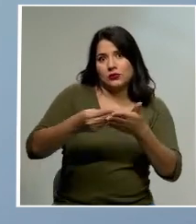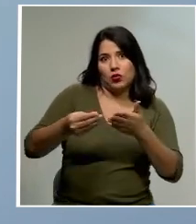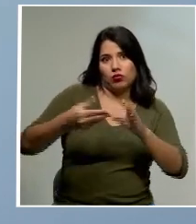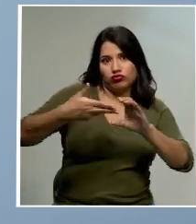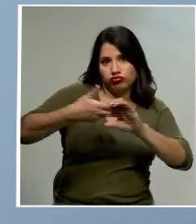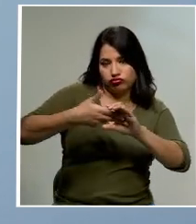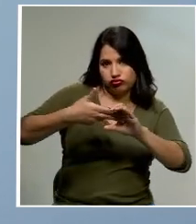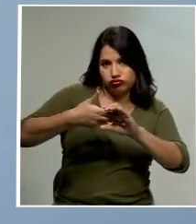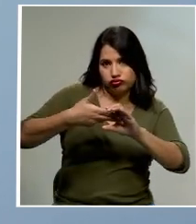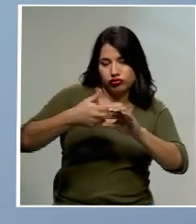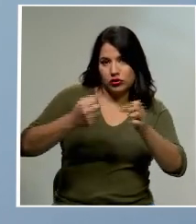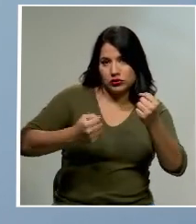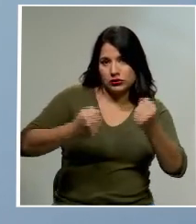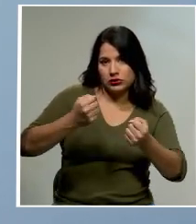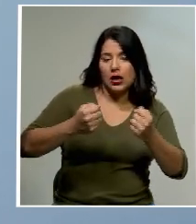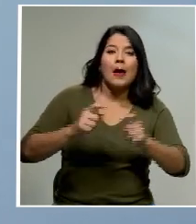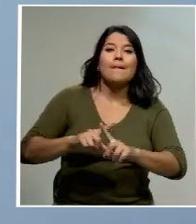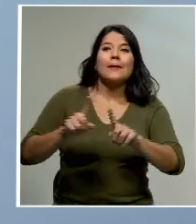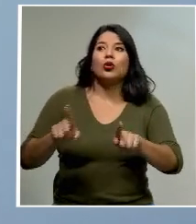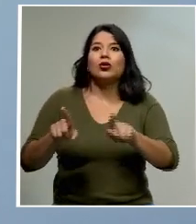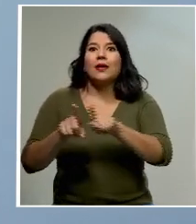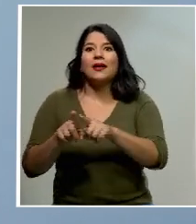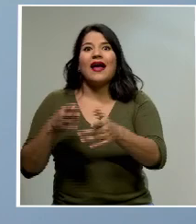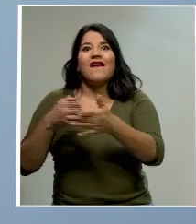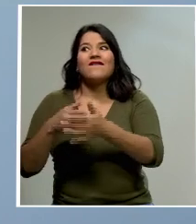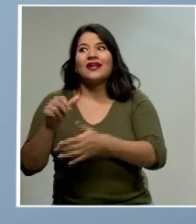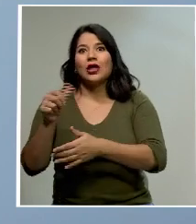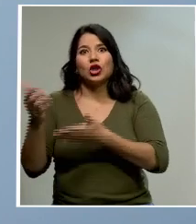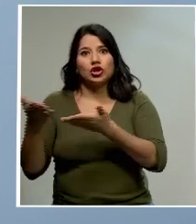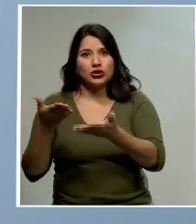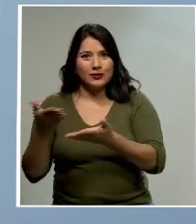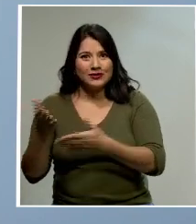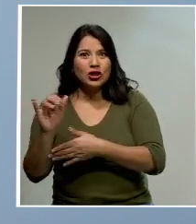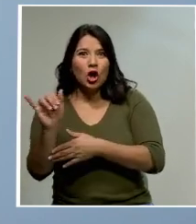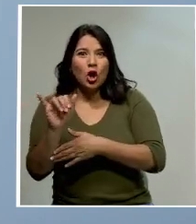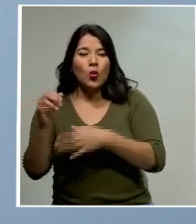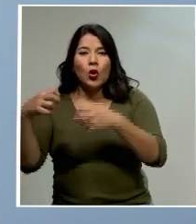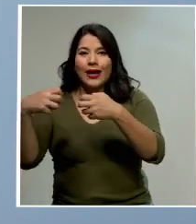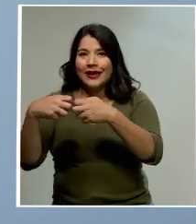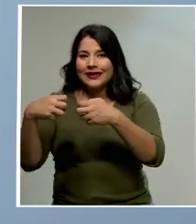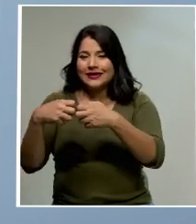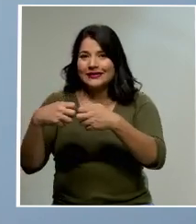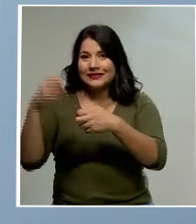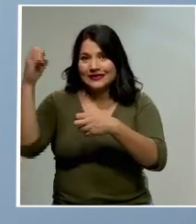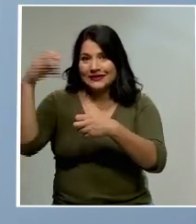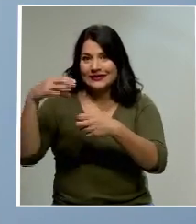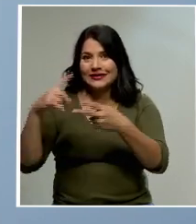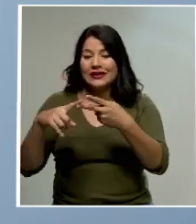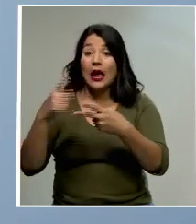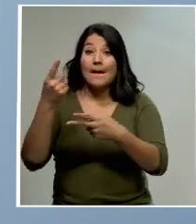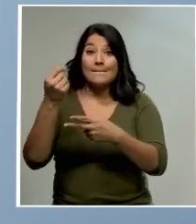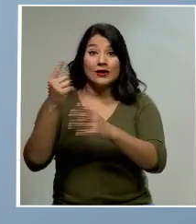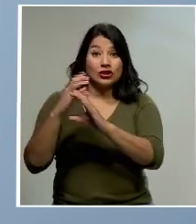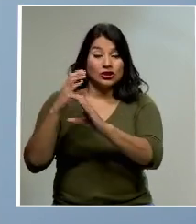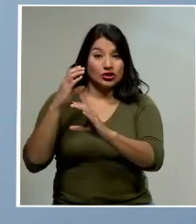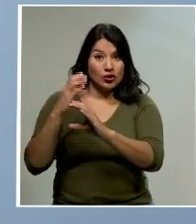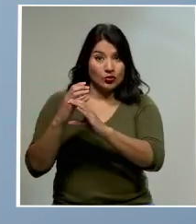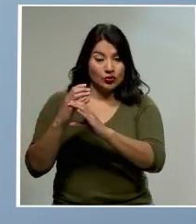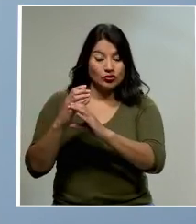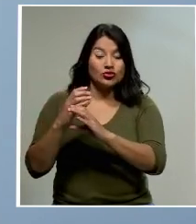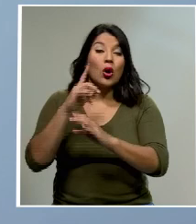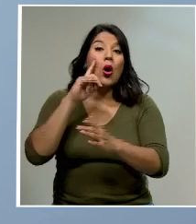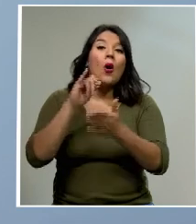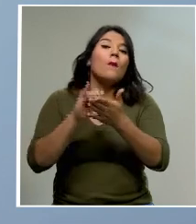gasolineras, sino que también incide en otros servicios como electricidad y las tarifas de los autobuses. Por eso